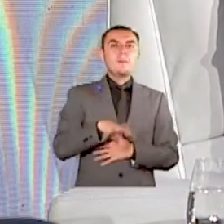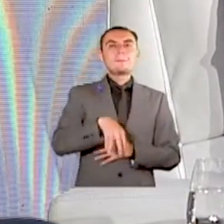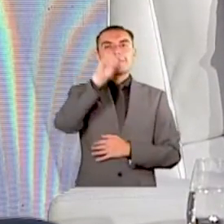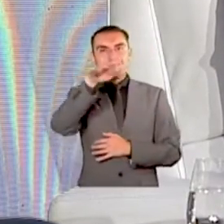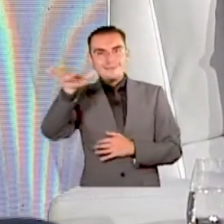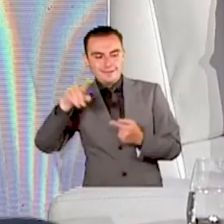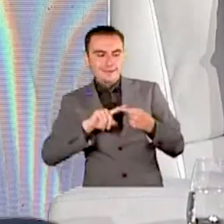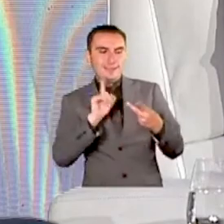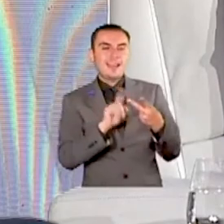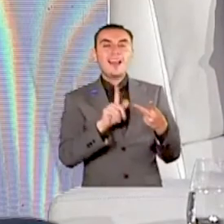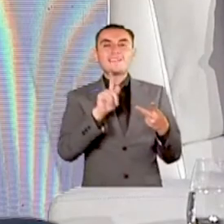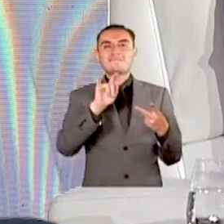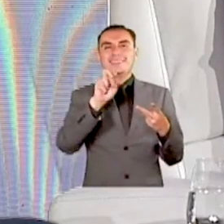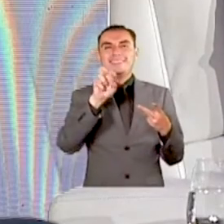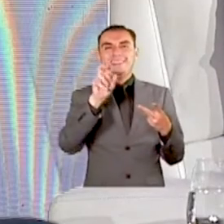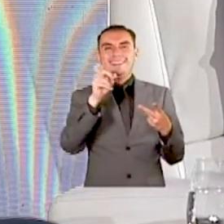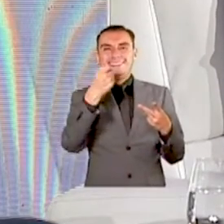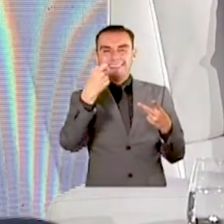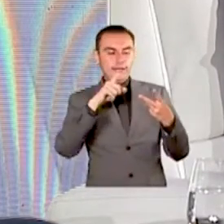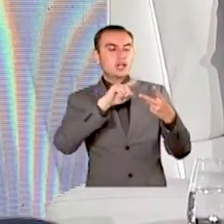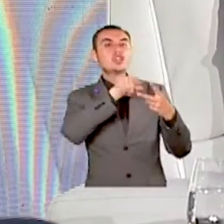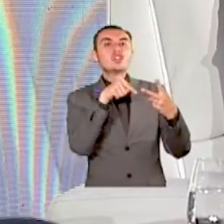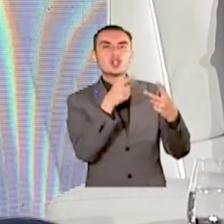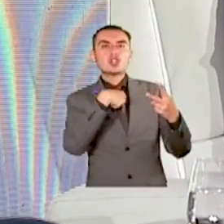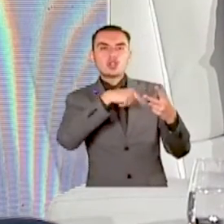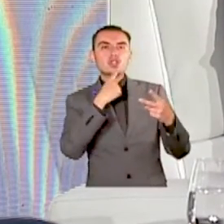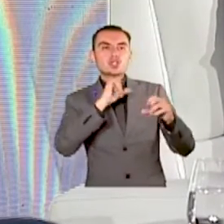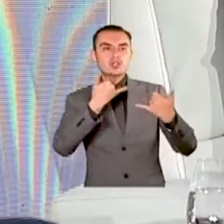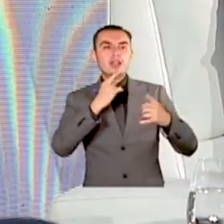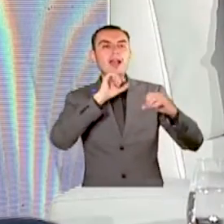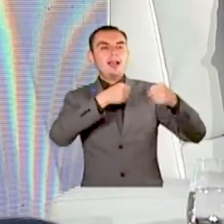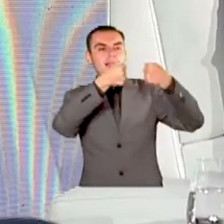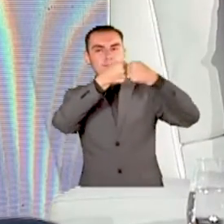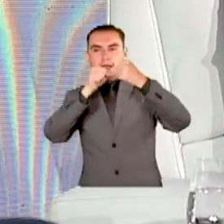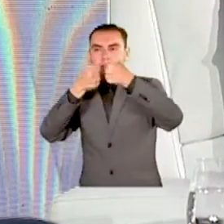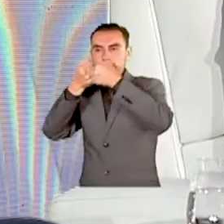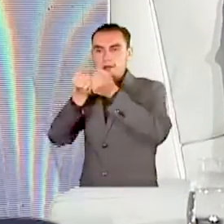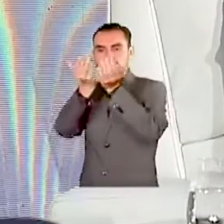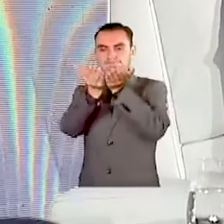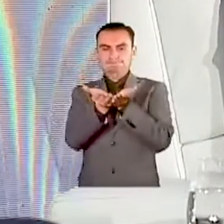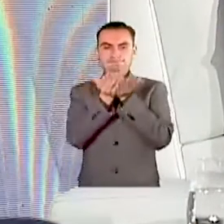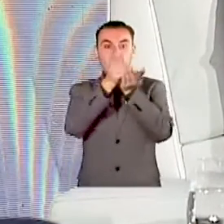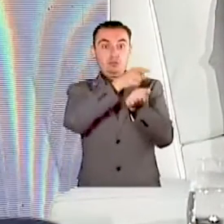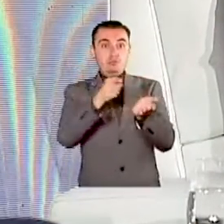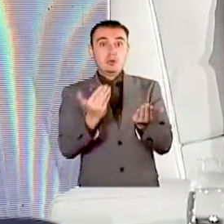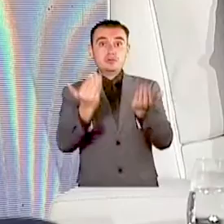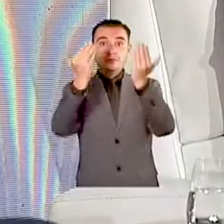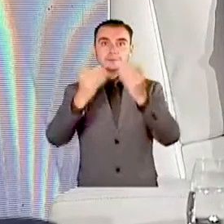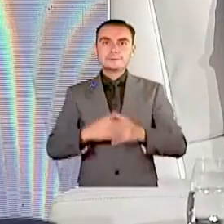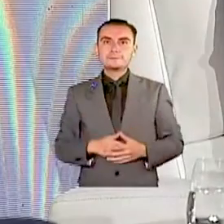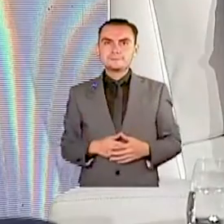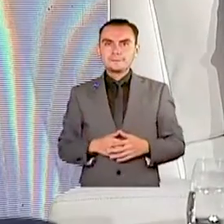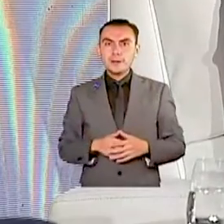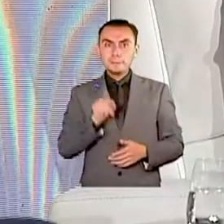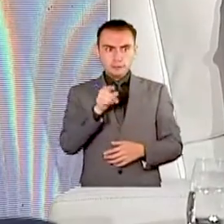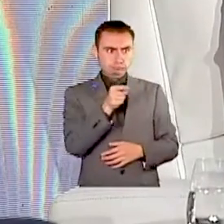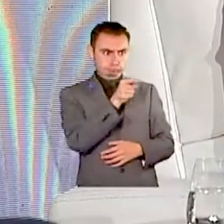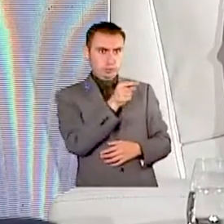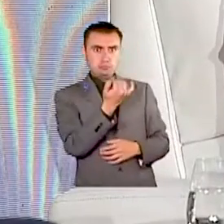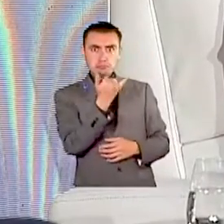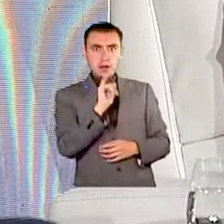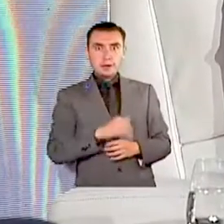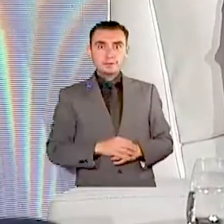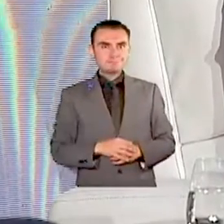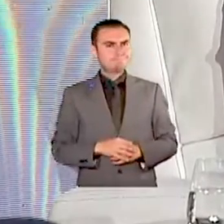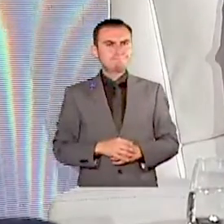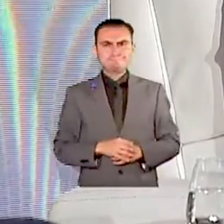Findeter y con vigencias futuras, vamos a tener el dragado del canal navegable. Pero no es la única línea de acción.